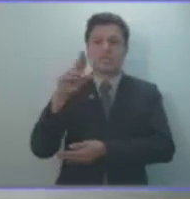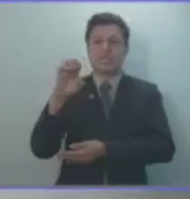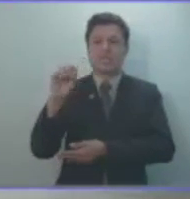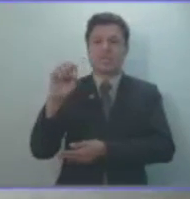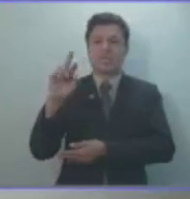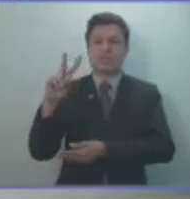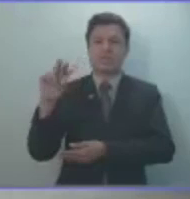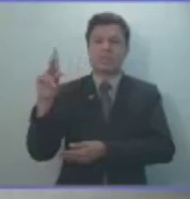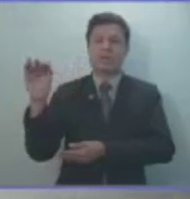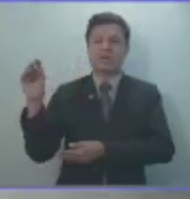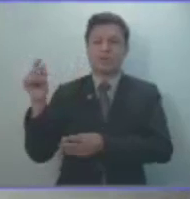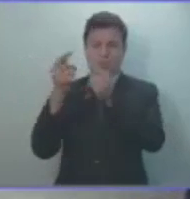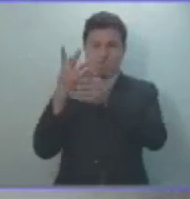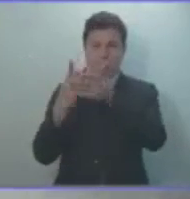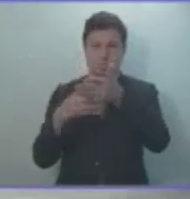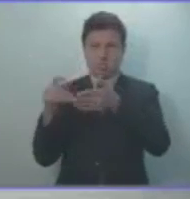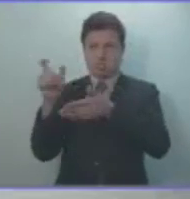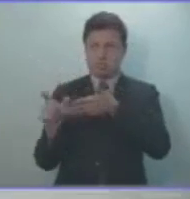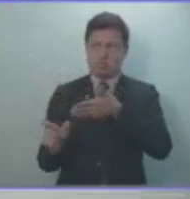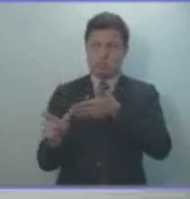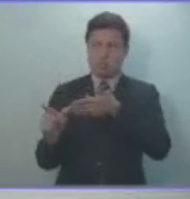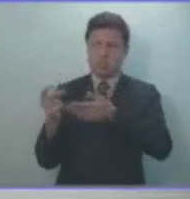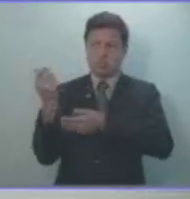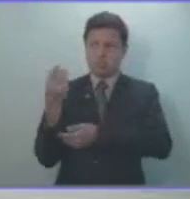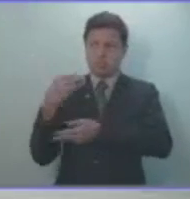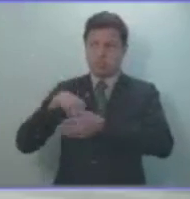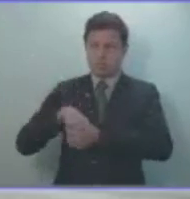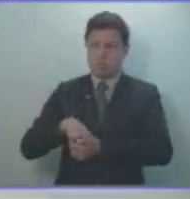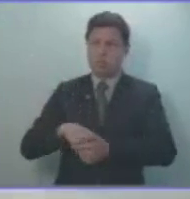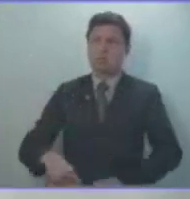que presupuesta el organismo de inteligencia del Estado,